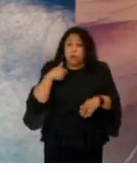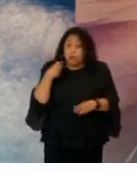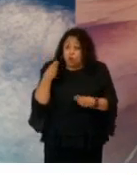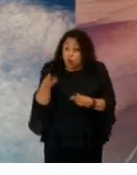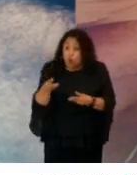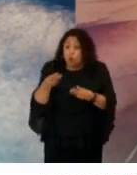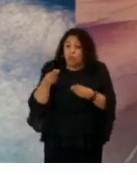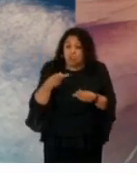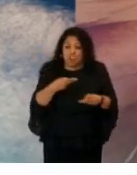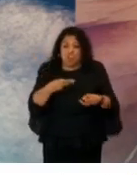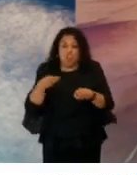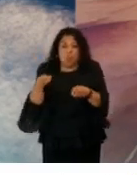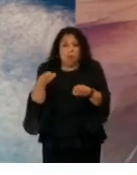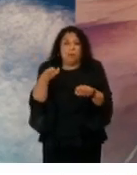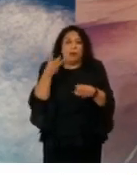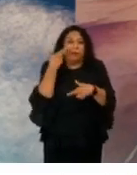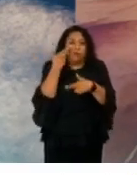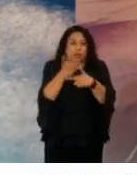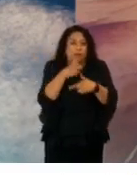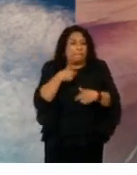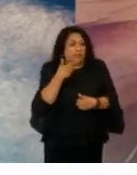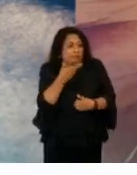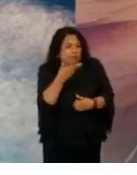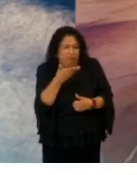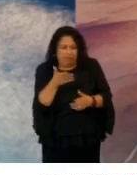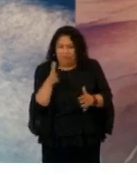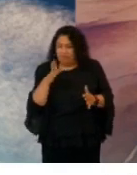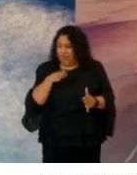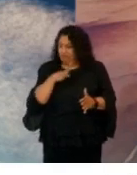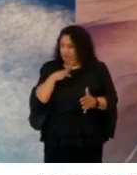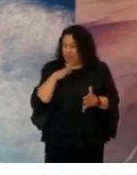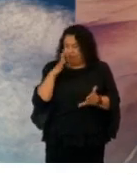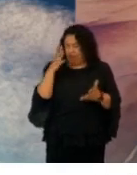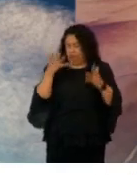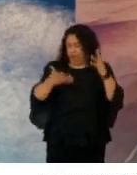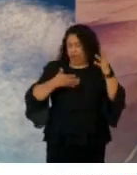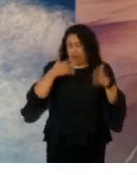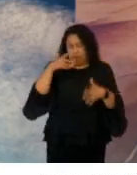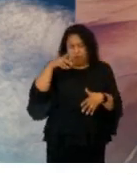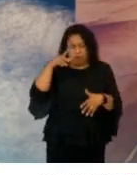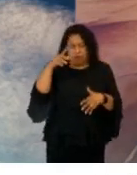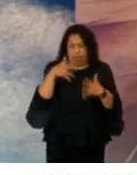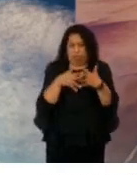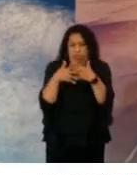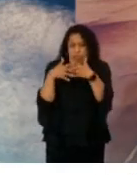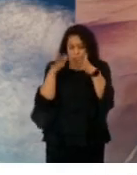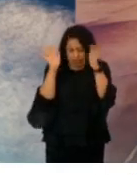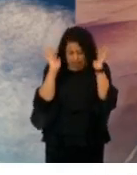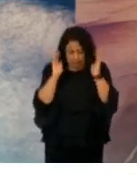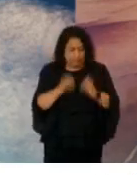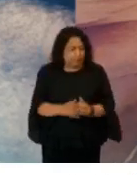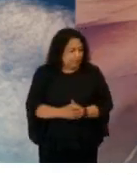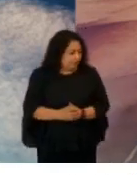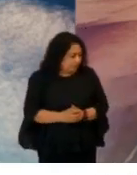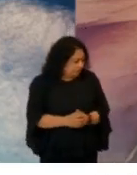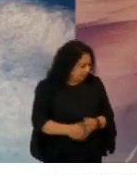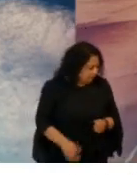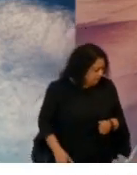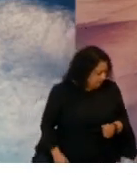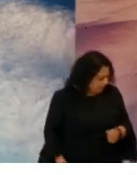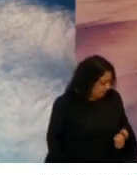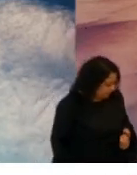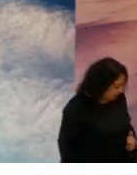a robarse parte de las tareas de la demanda, en realidad se vuelve un poco un desastre. Entonces sí